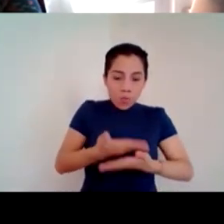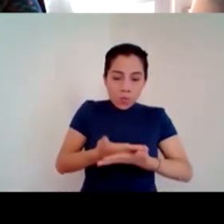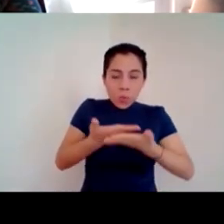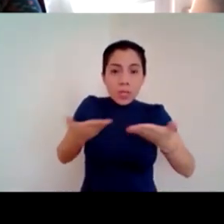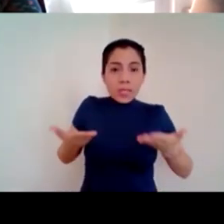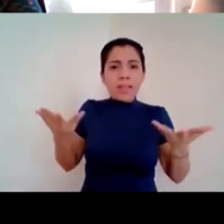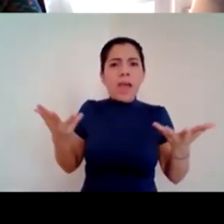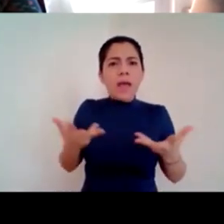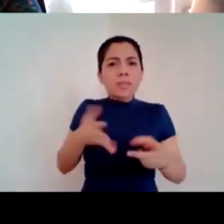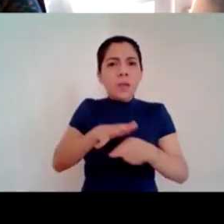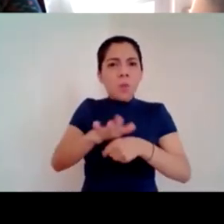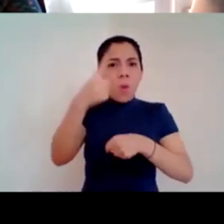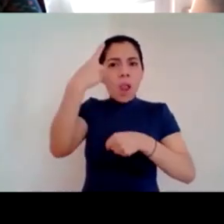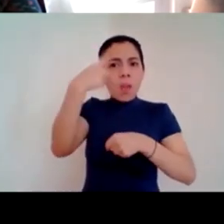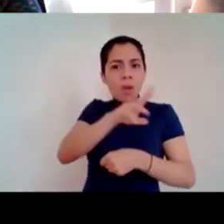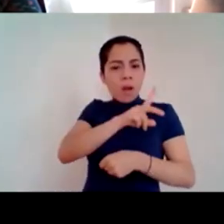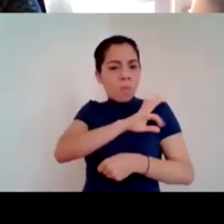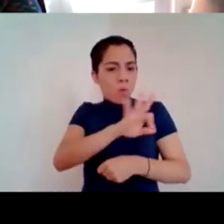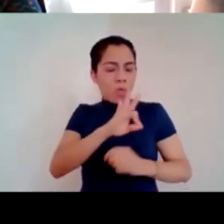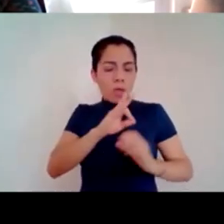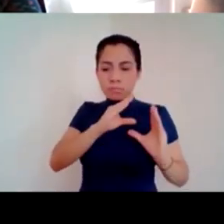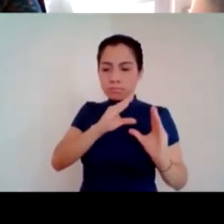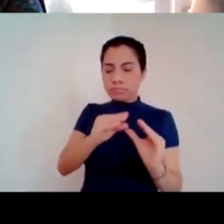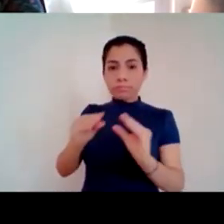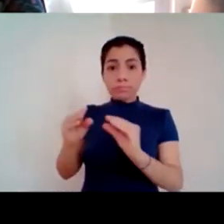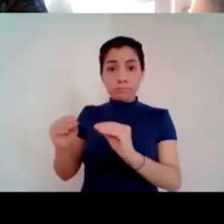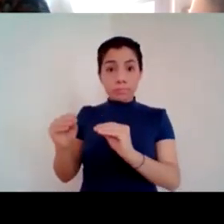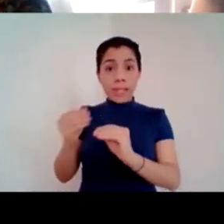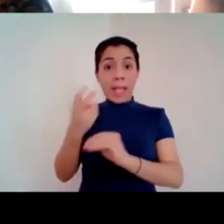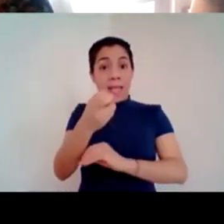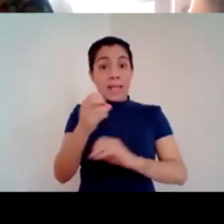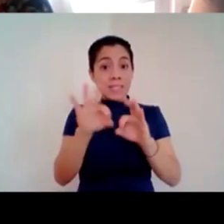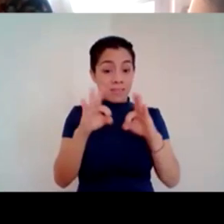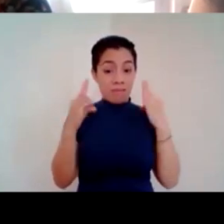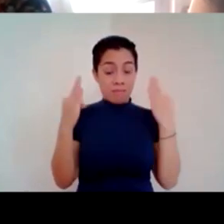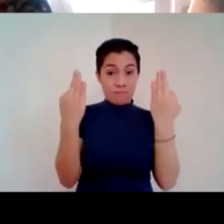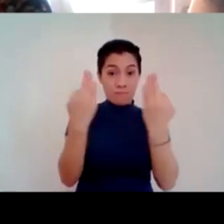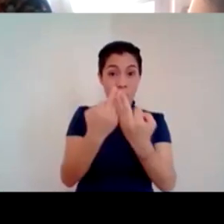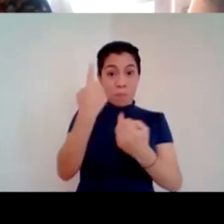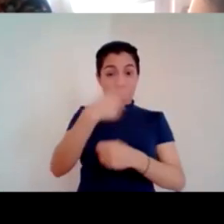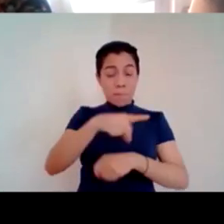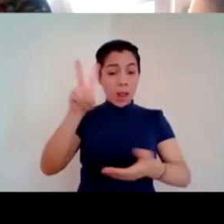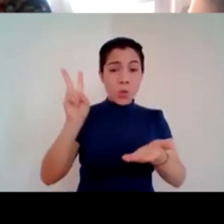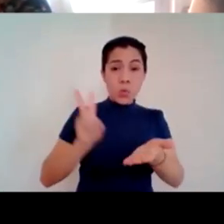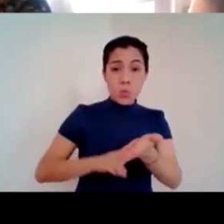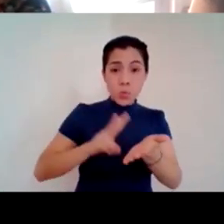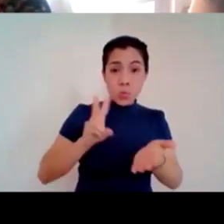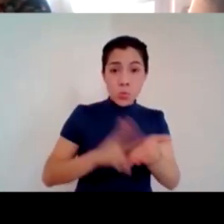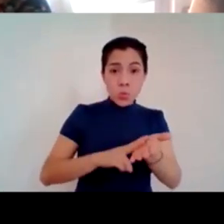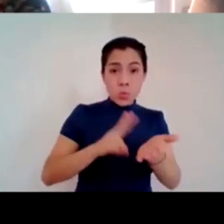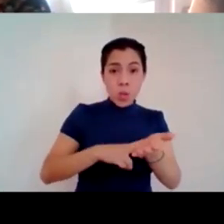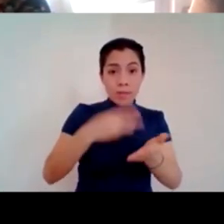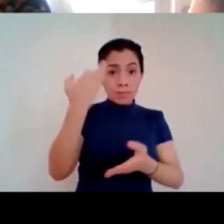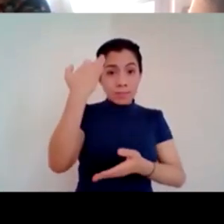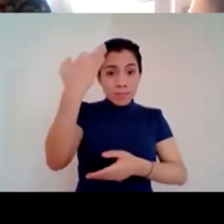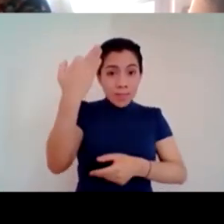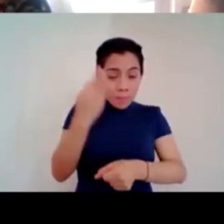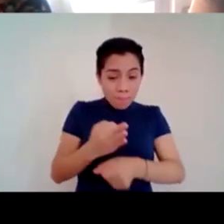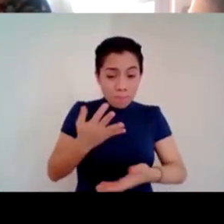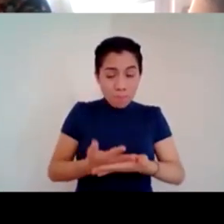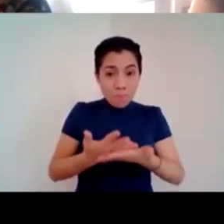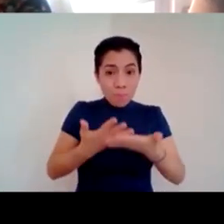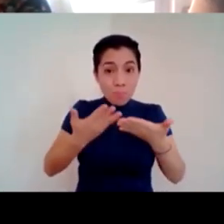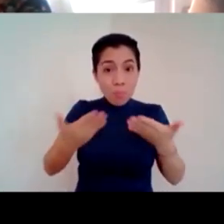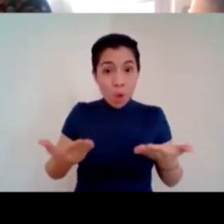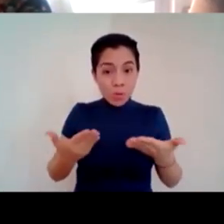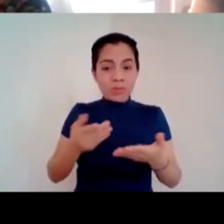esta manera de valorar el tiempo tiene que ver con el cultivo el